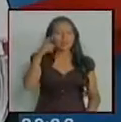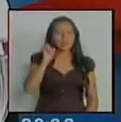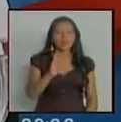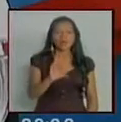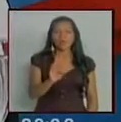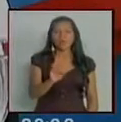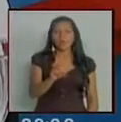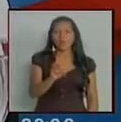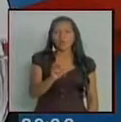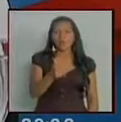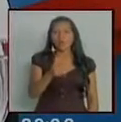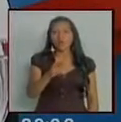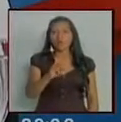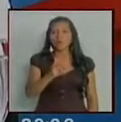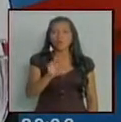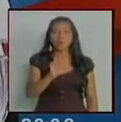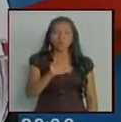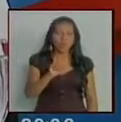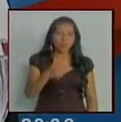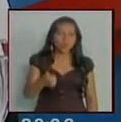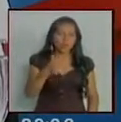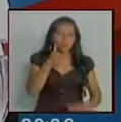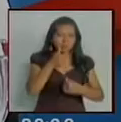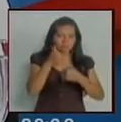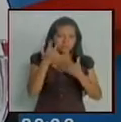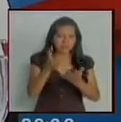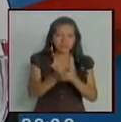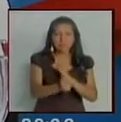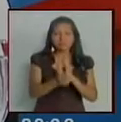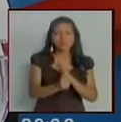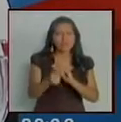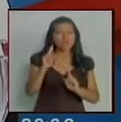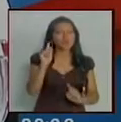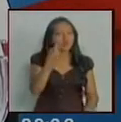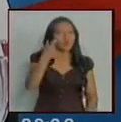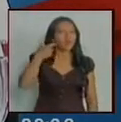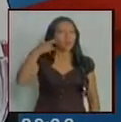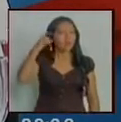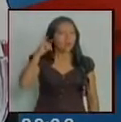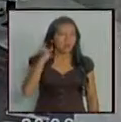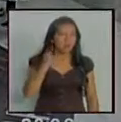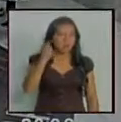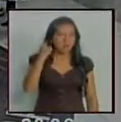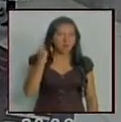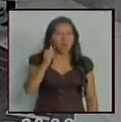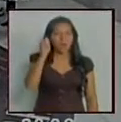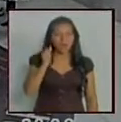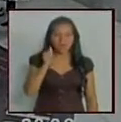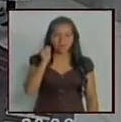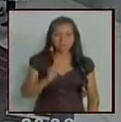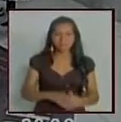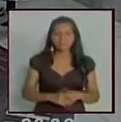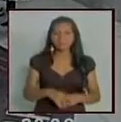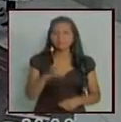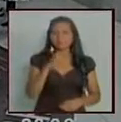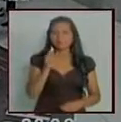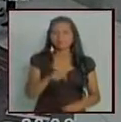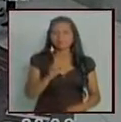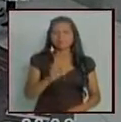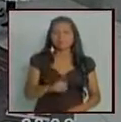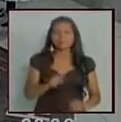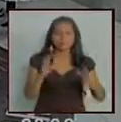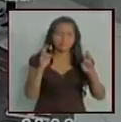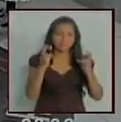fonoaudióloga. Qué gusto tenerla, Bernadette, un tema que definitivamente va a ser seguido con mucha atención. Muchas gracias por la invitación,